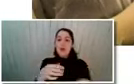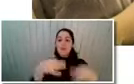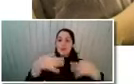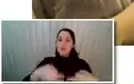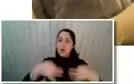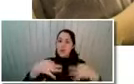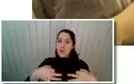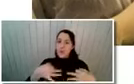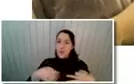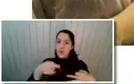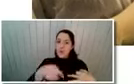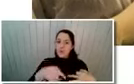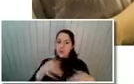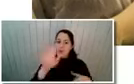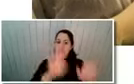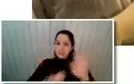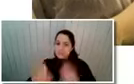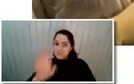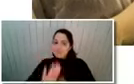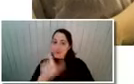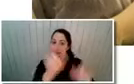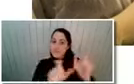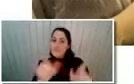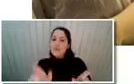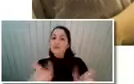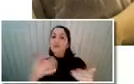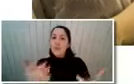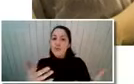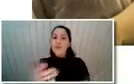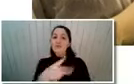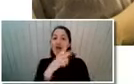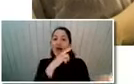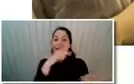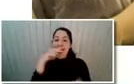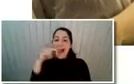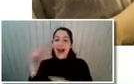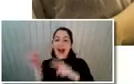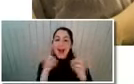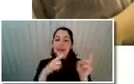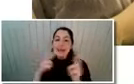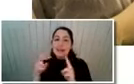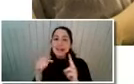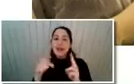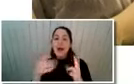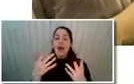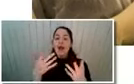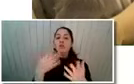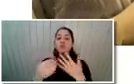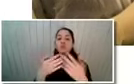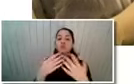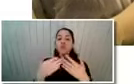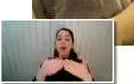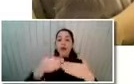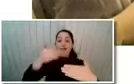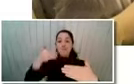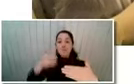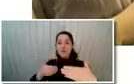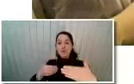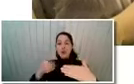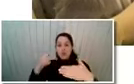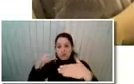la particularidad que tienen un flujo de aire que va desde afuera, desde donde está el ser humano, hacia adentro. Entonces